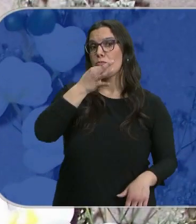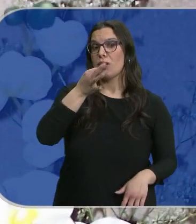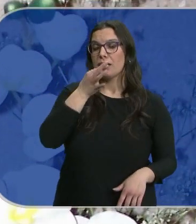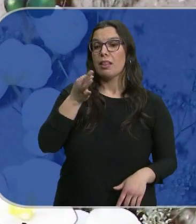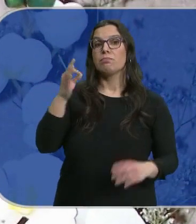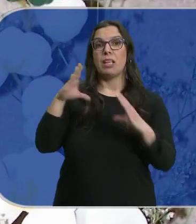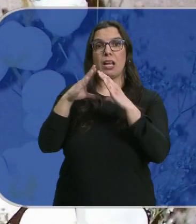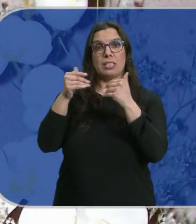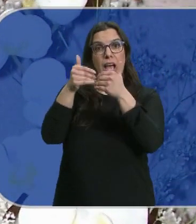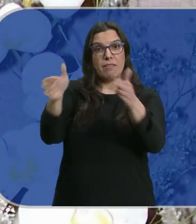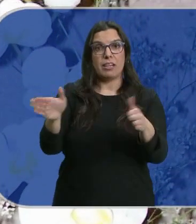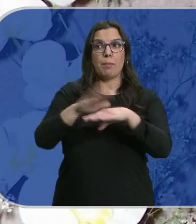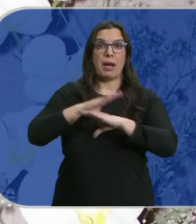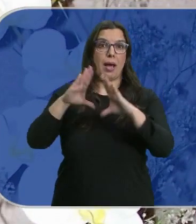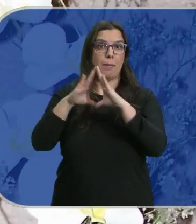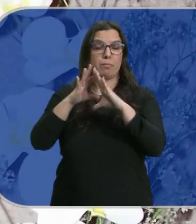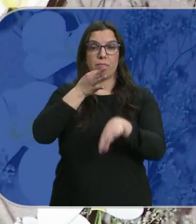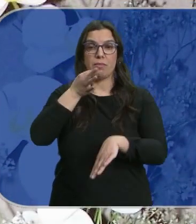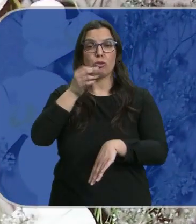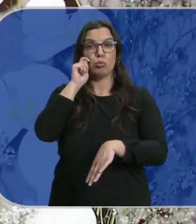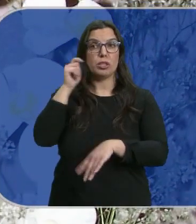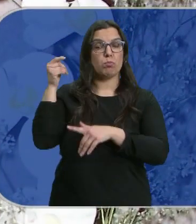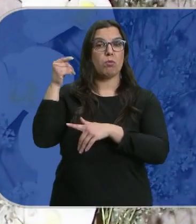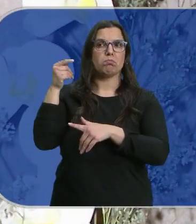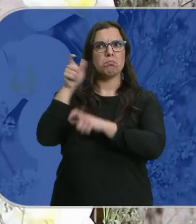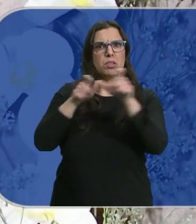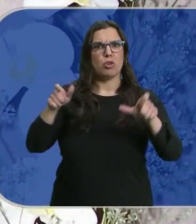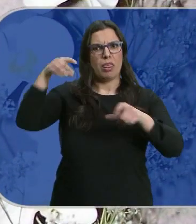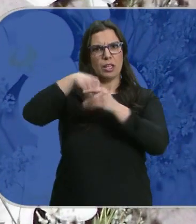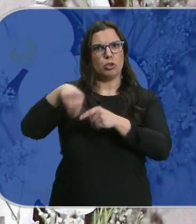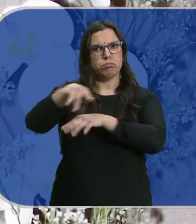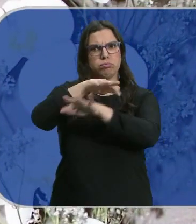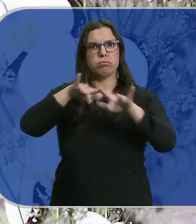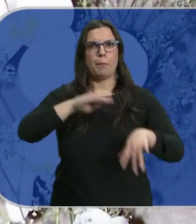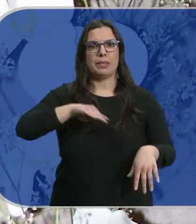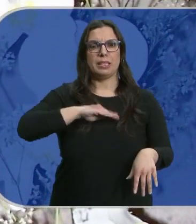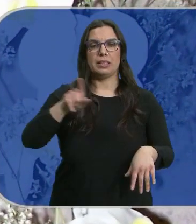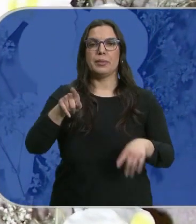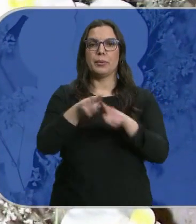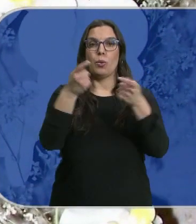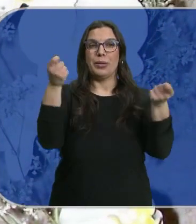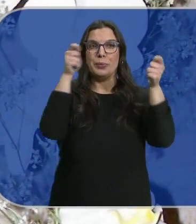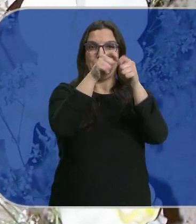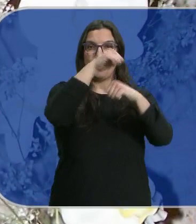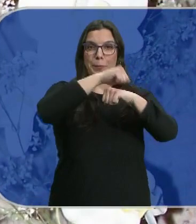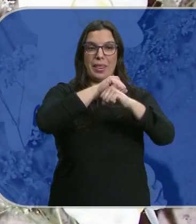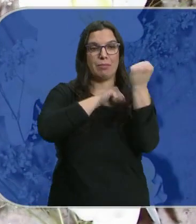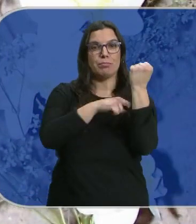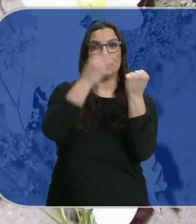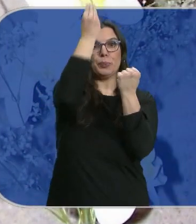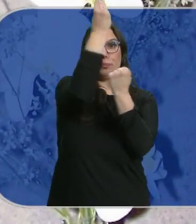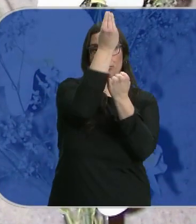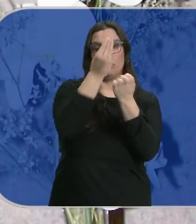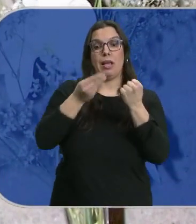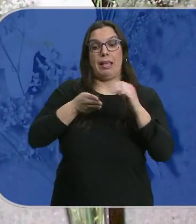cuando la iglesia estaba abierta para el culto y el turismo y había bastante gente en el templo. La talla estaba en una hornacina de piedra justo en la